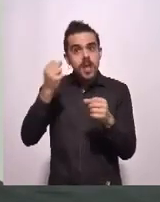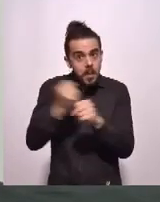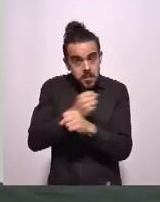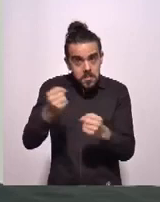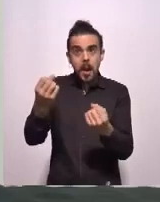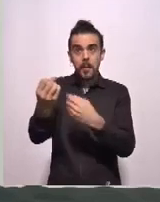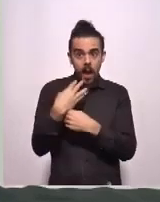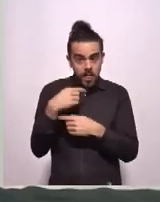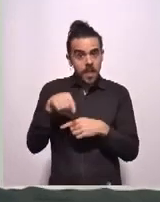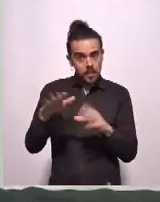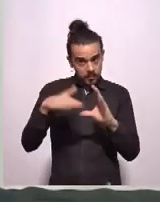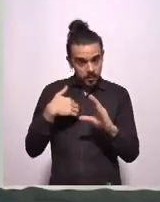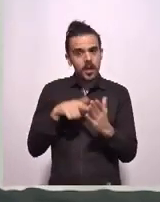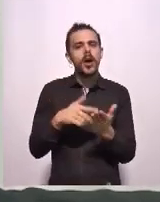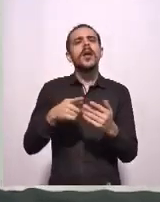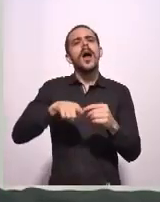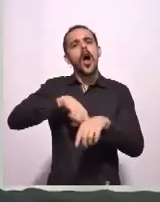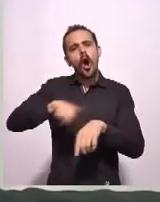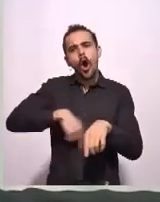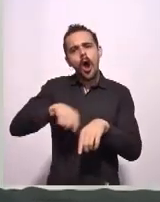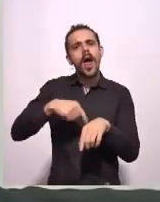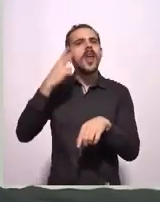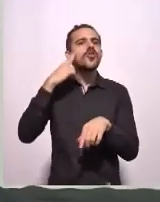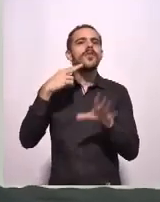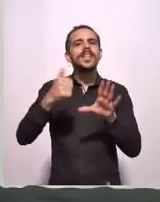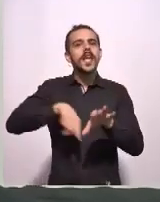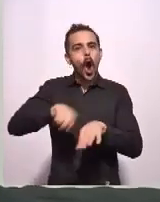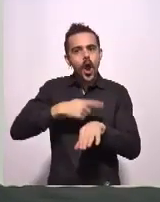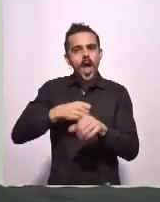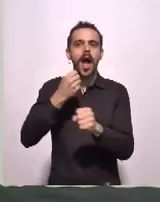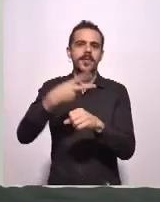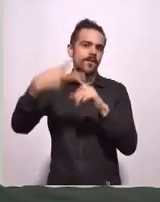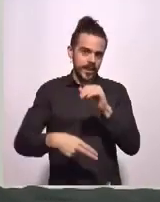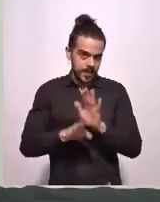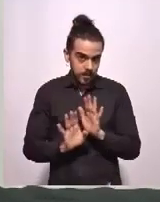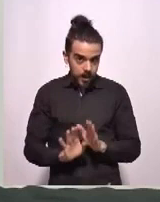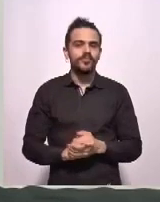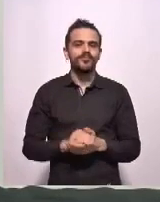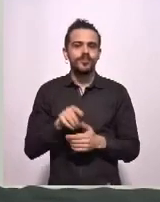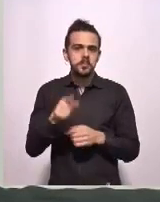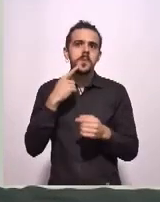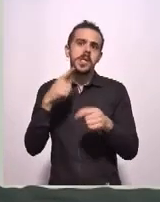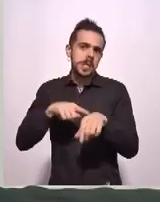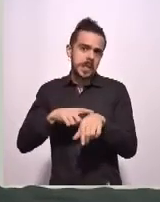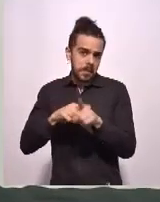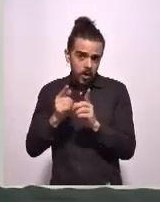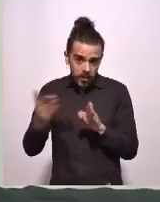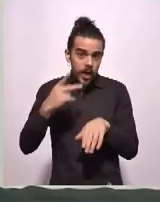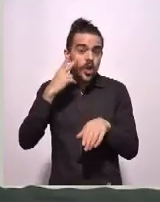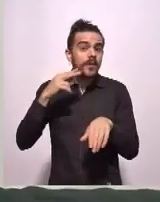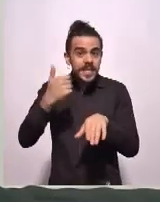ser recepcionada para realizar el traslado de la provincia donde se encuentra la persona hacia el lugar de residencia en la provincia de Entre